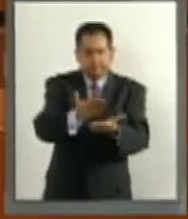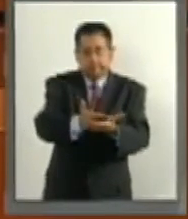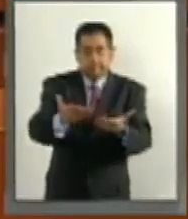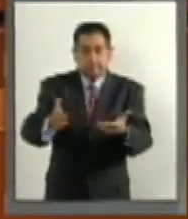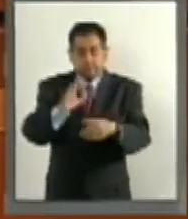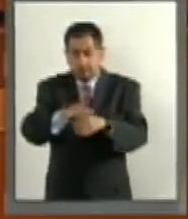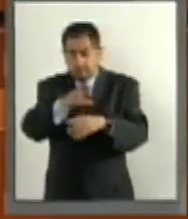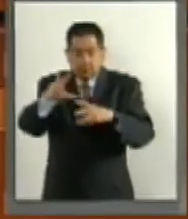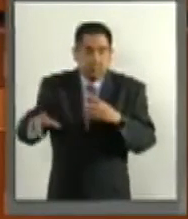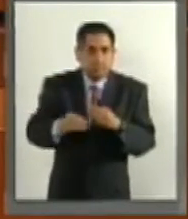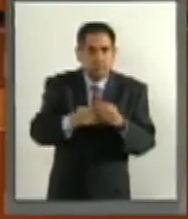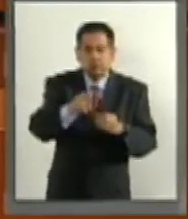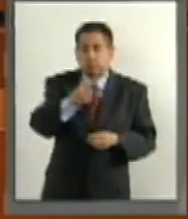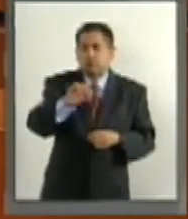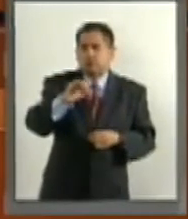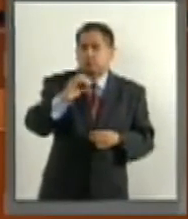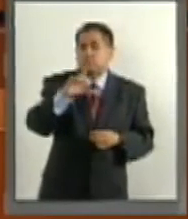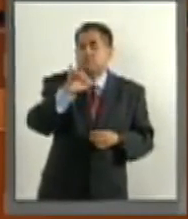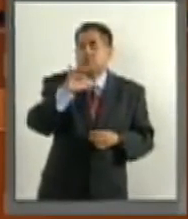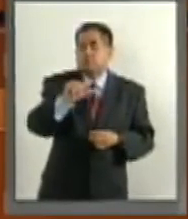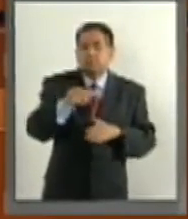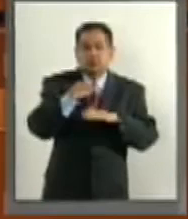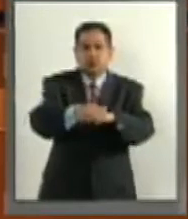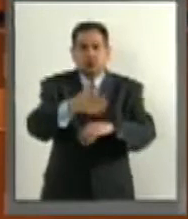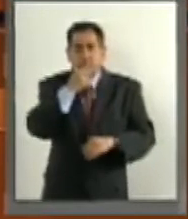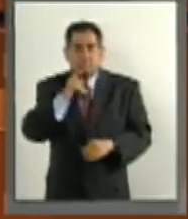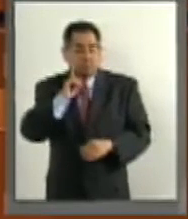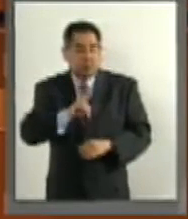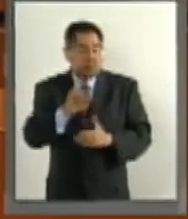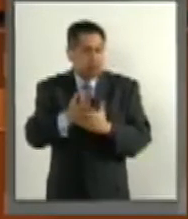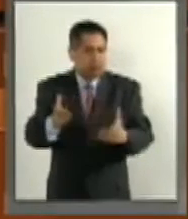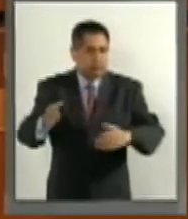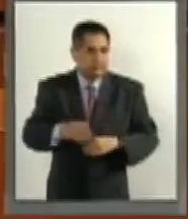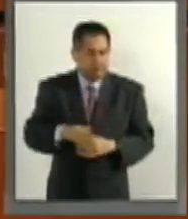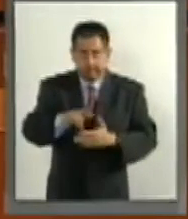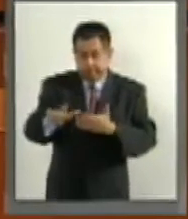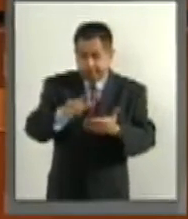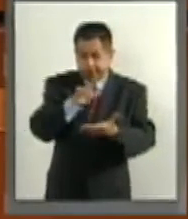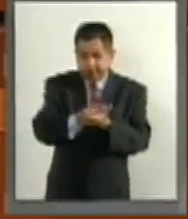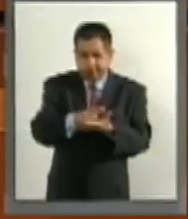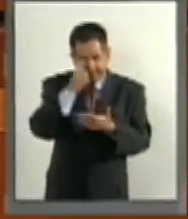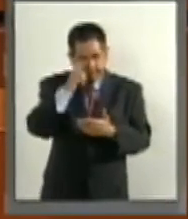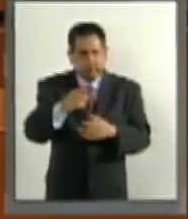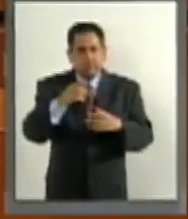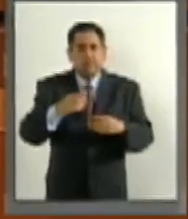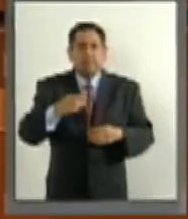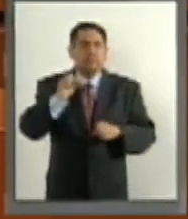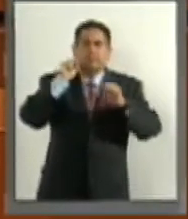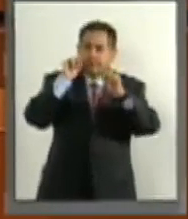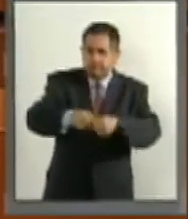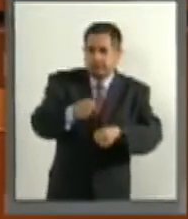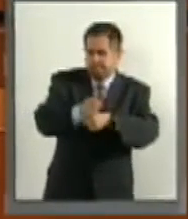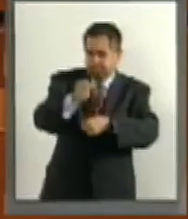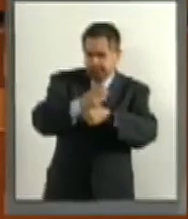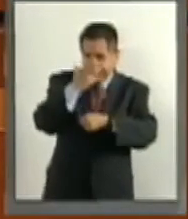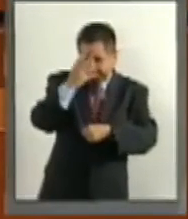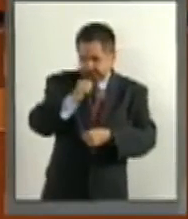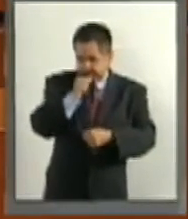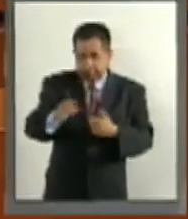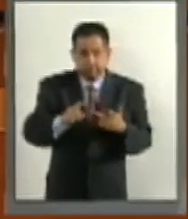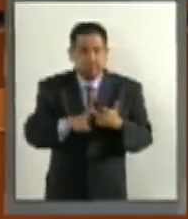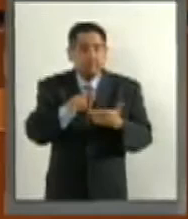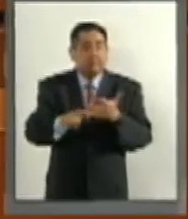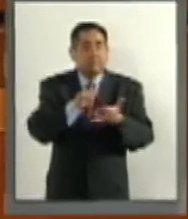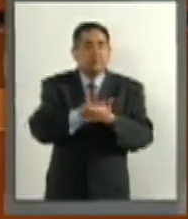incorpora el concepto de violencia política en razón de género. En la Ley de Acceso de las Mujeres a una Vida Libre de Violencia y en la